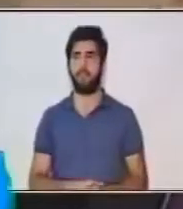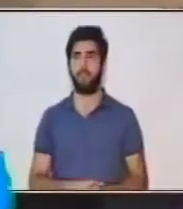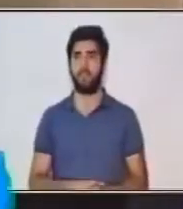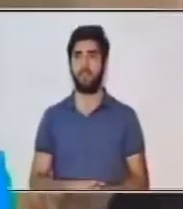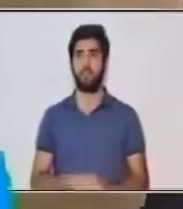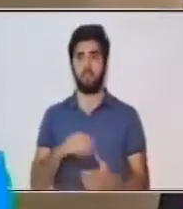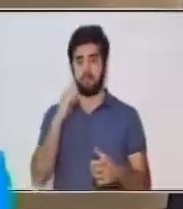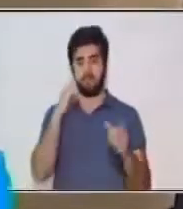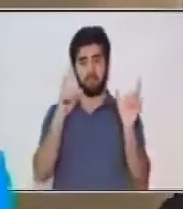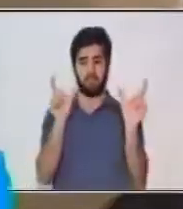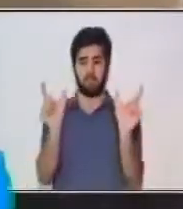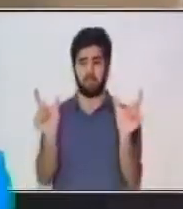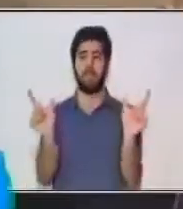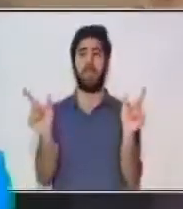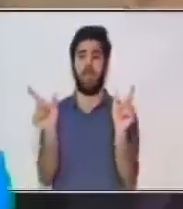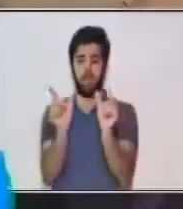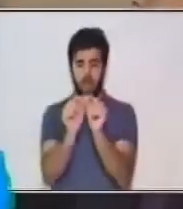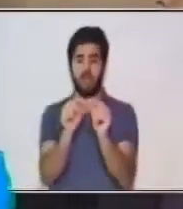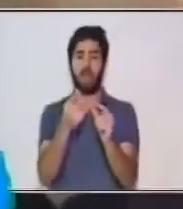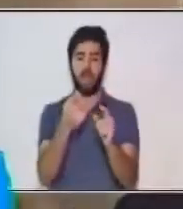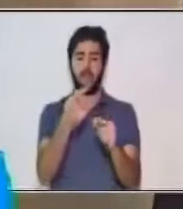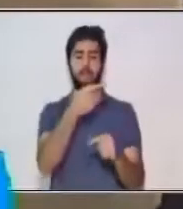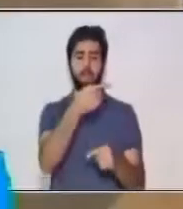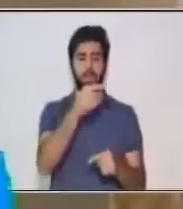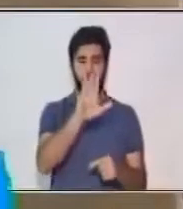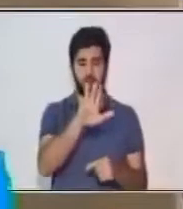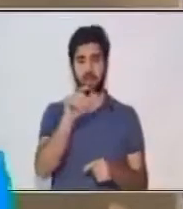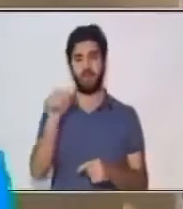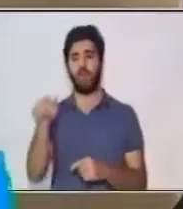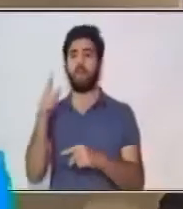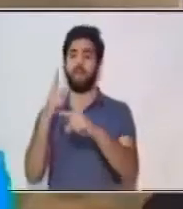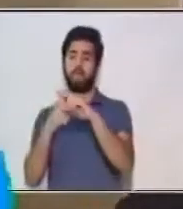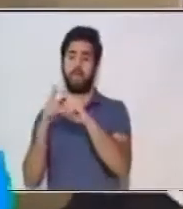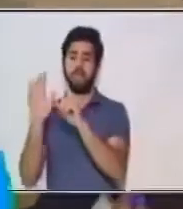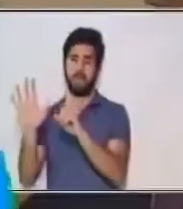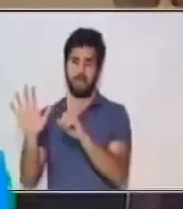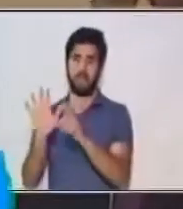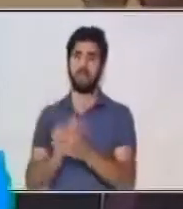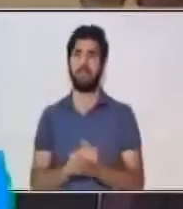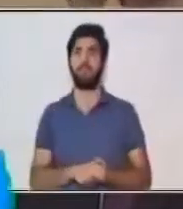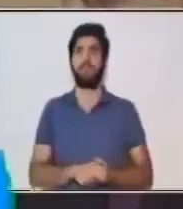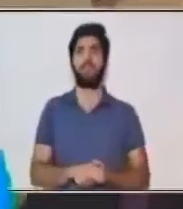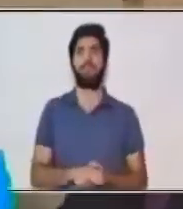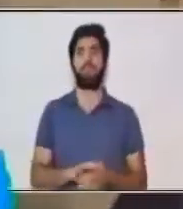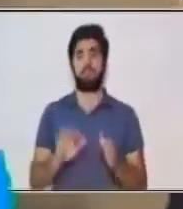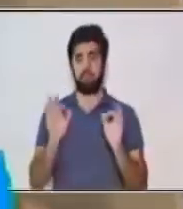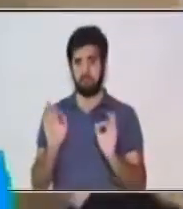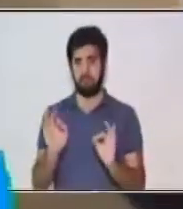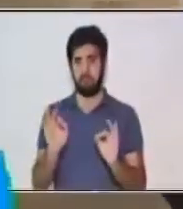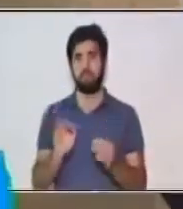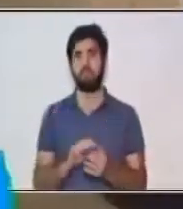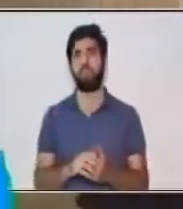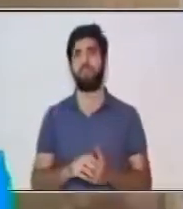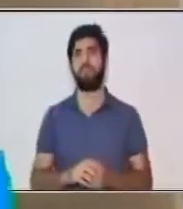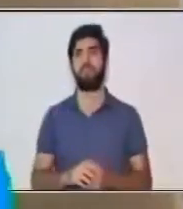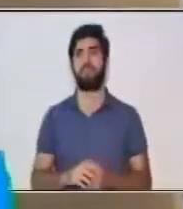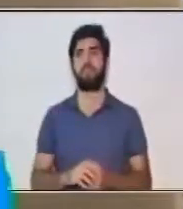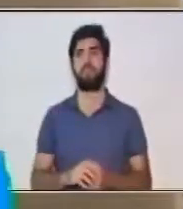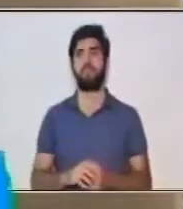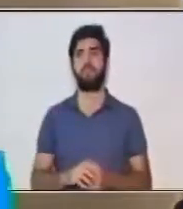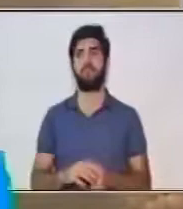Sumados nos dan menos 5, multiplicados nos dan más 6. Entonces ya lo hemos factorizado. En